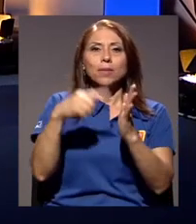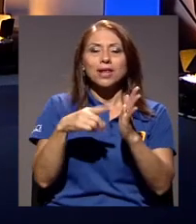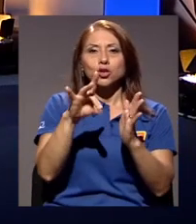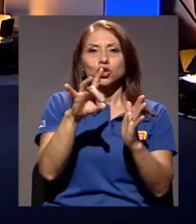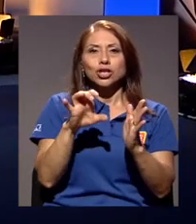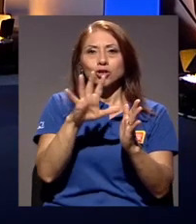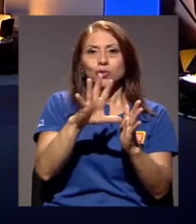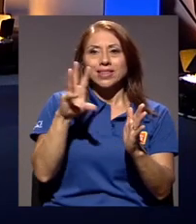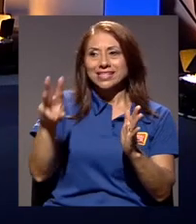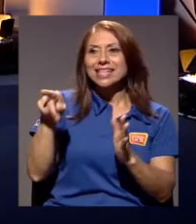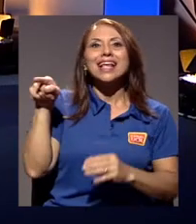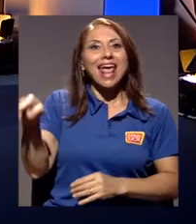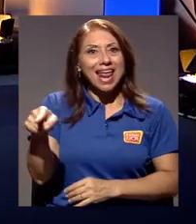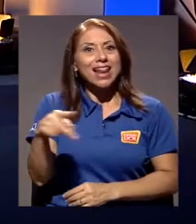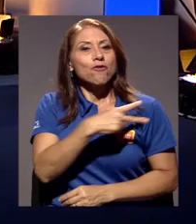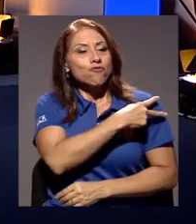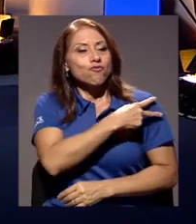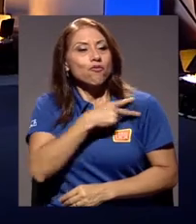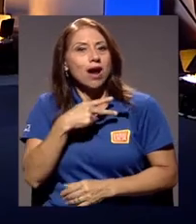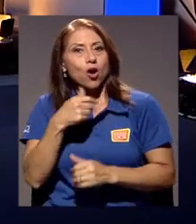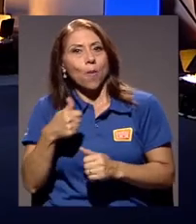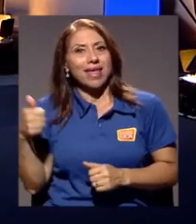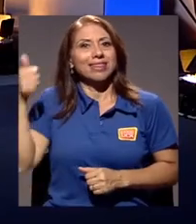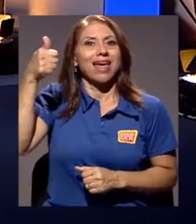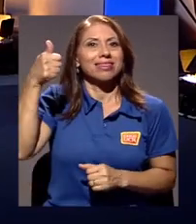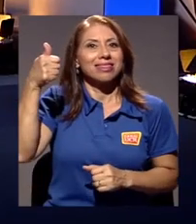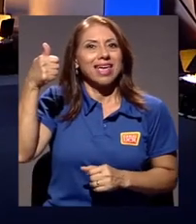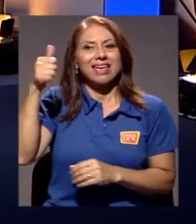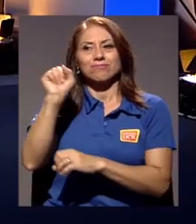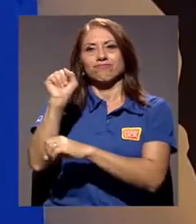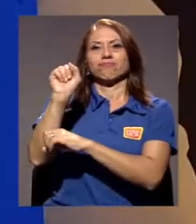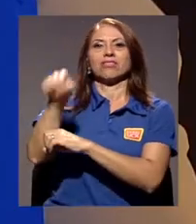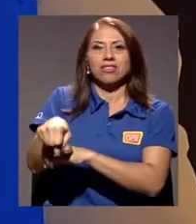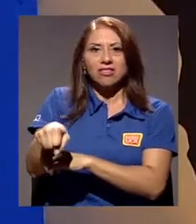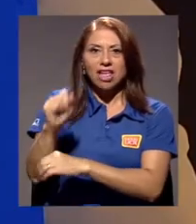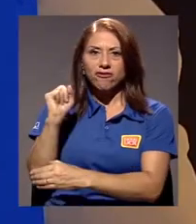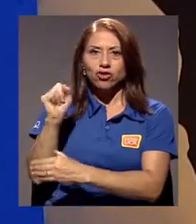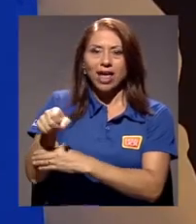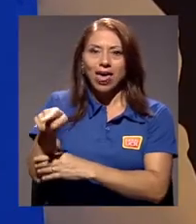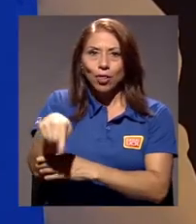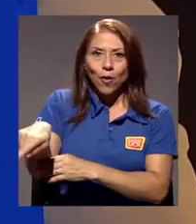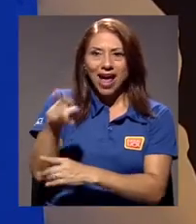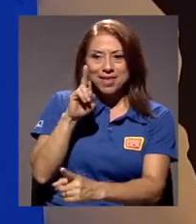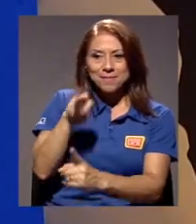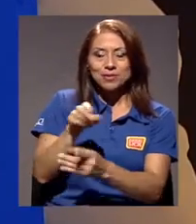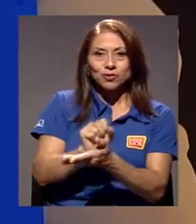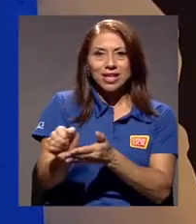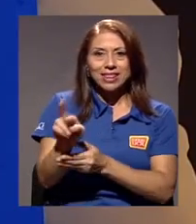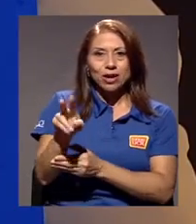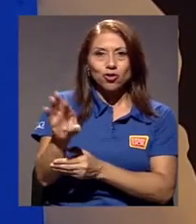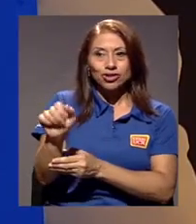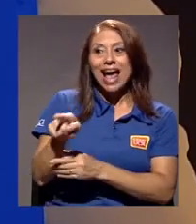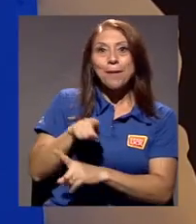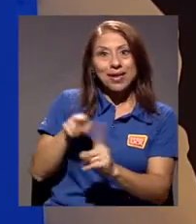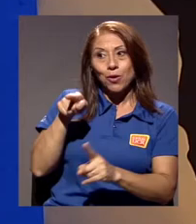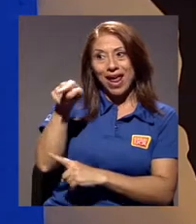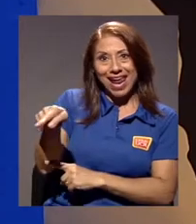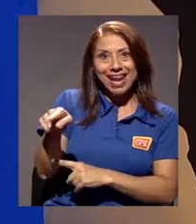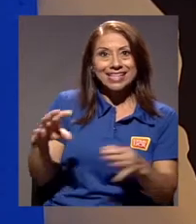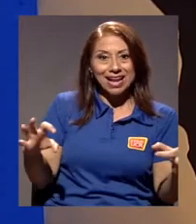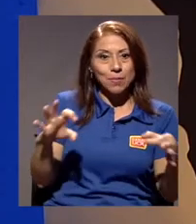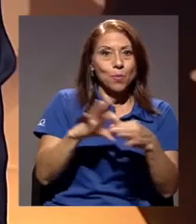fue el comandante derrotado ahí mismo en santa rosa y él es el puente entre goikuria y